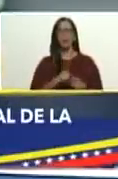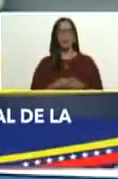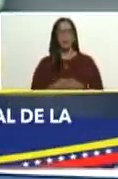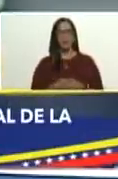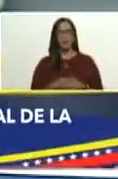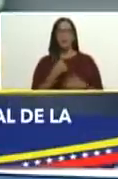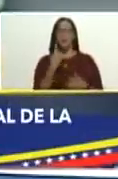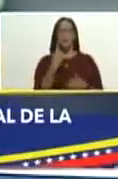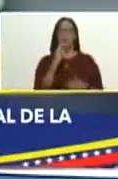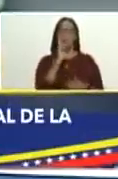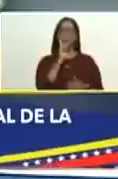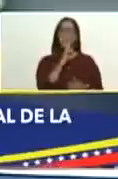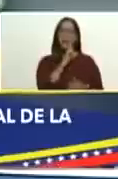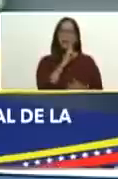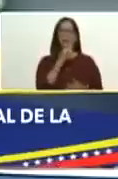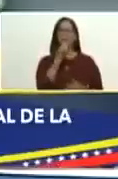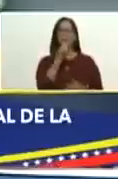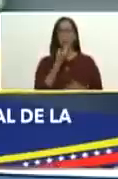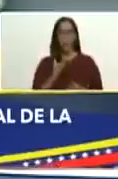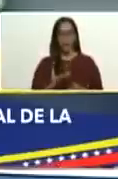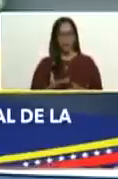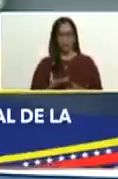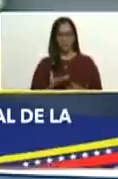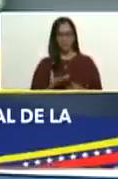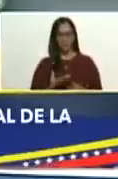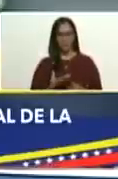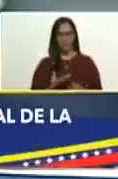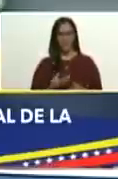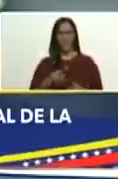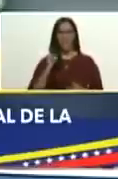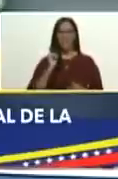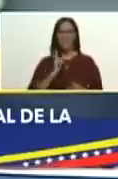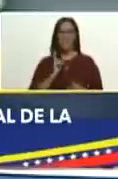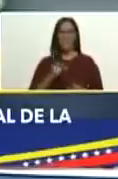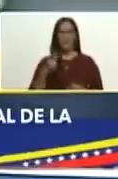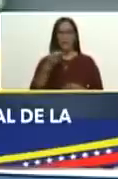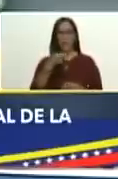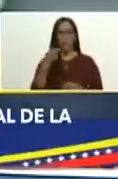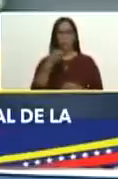Una madre buena. Tiene que ir a buscar